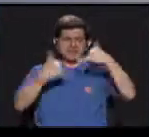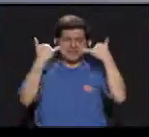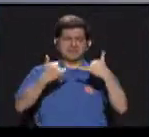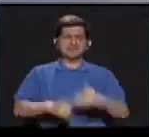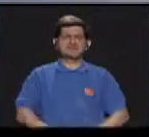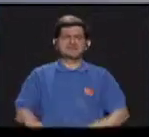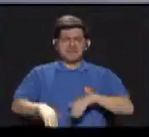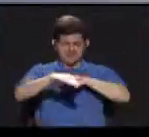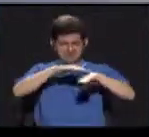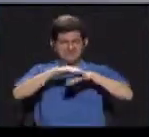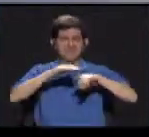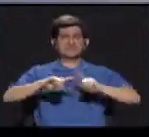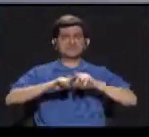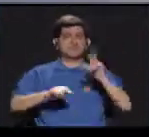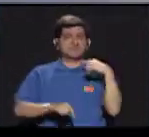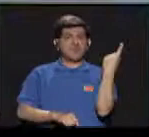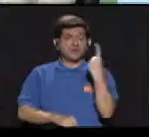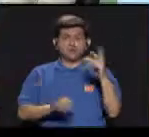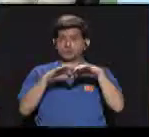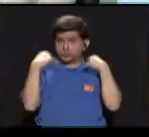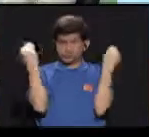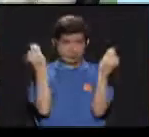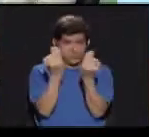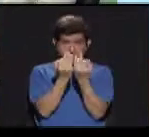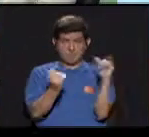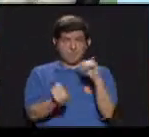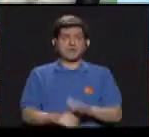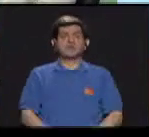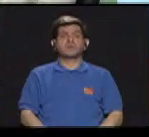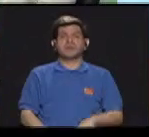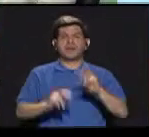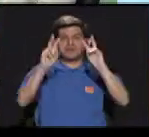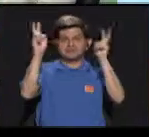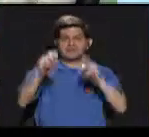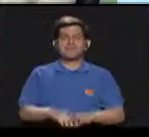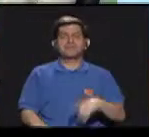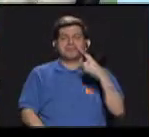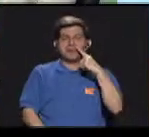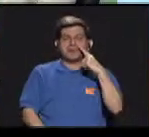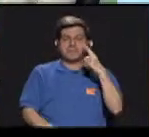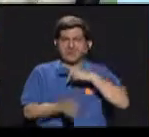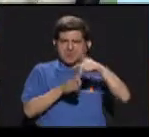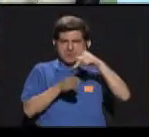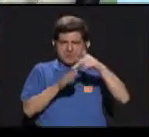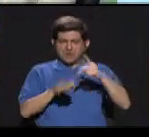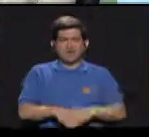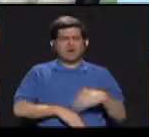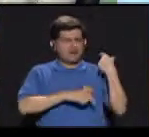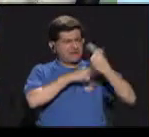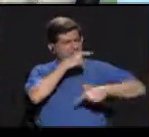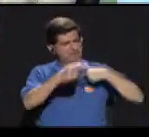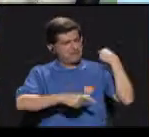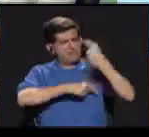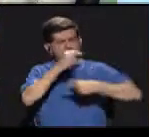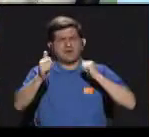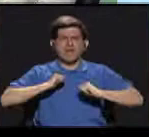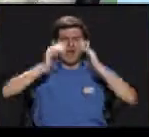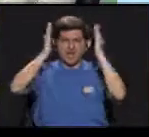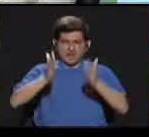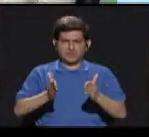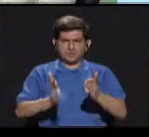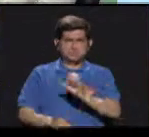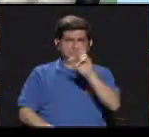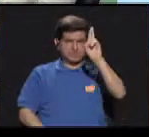raíces. Pero además no solo echó raíces familiares, sino que fue el padre profesional de generaciones y generaciones de